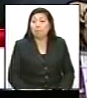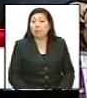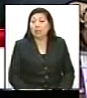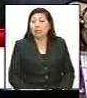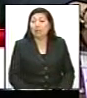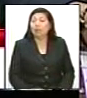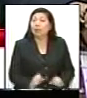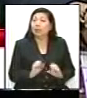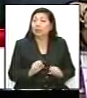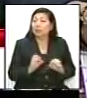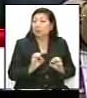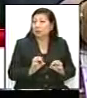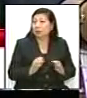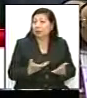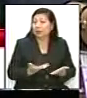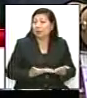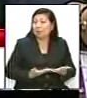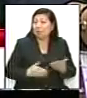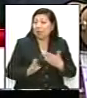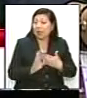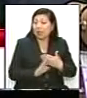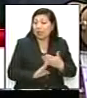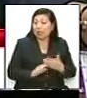se arriesgara a avalar